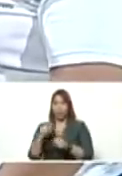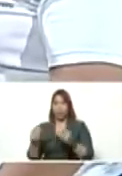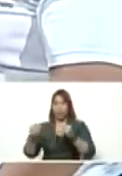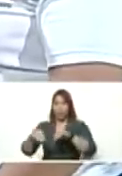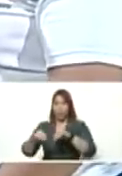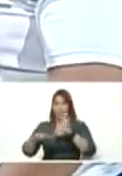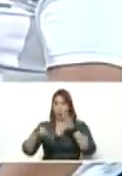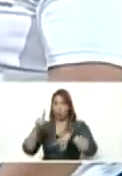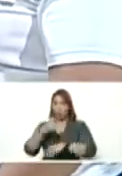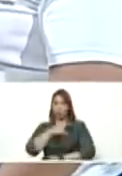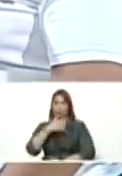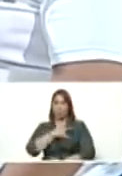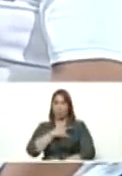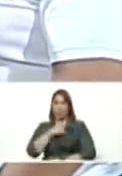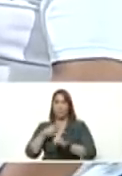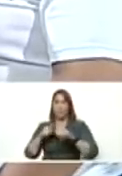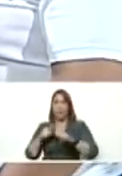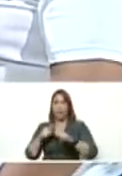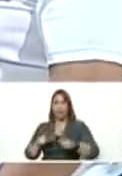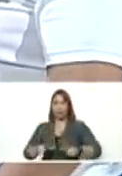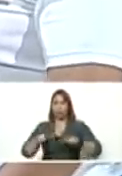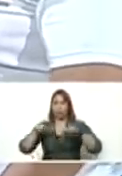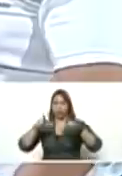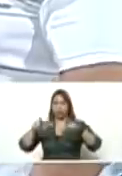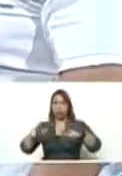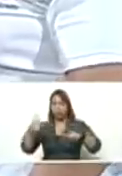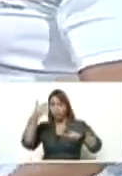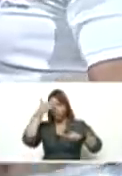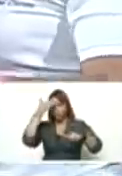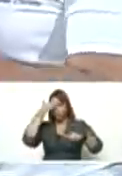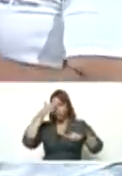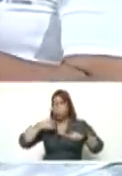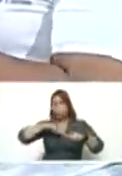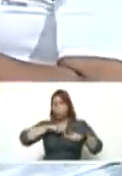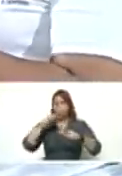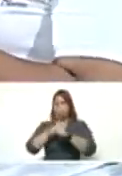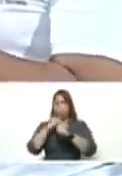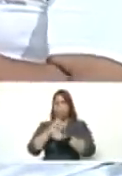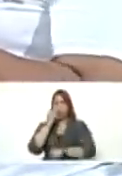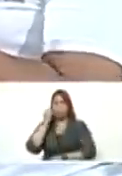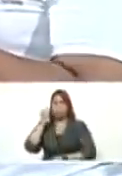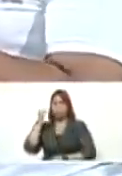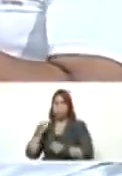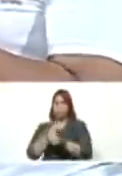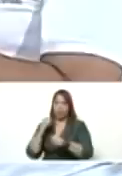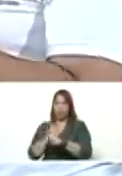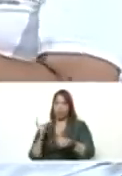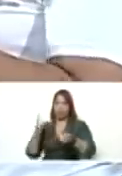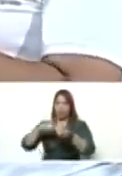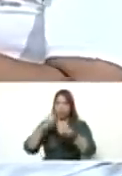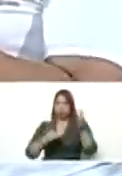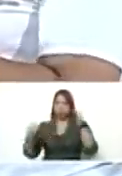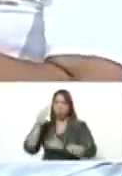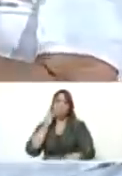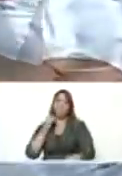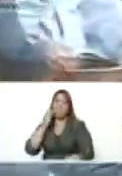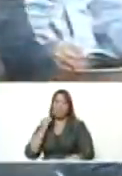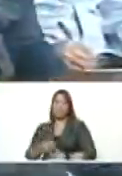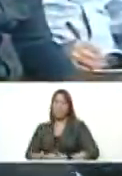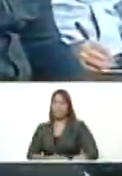11 universidades para la acreditación de saberes a nuestros trabajadores obreros con máxima